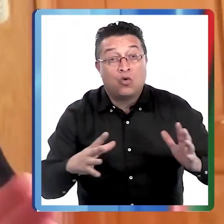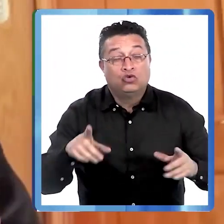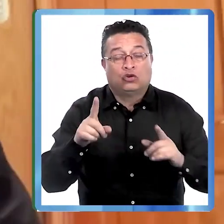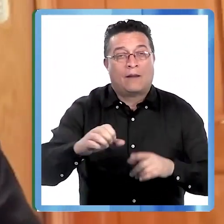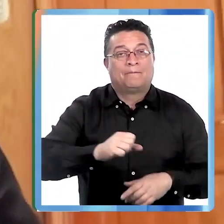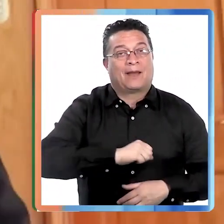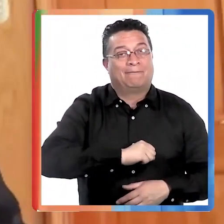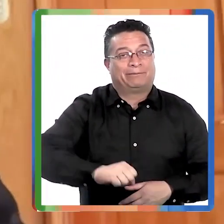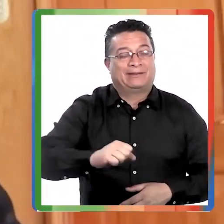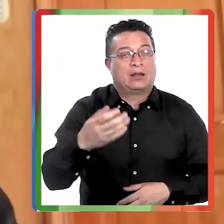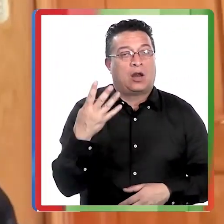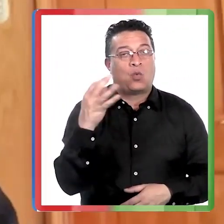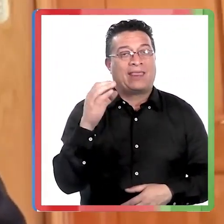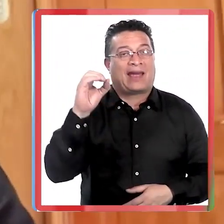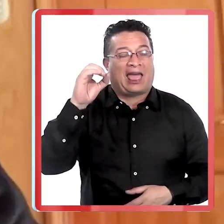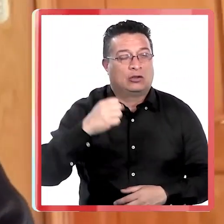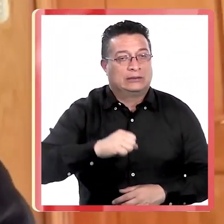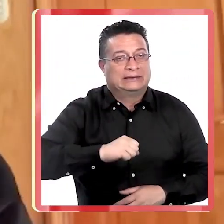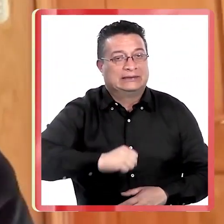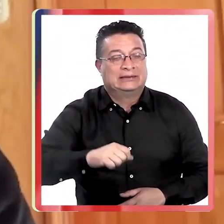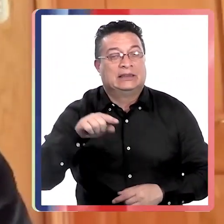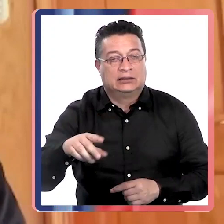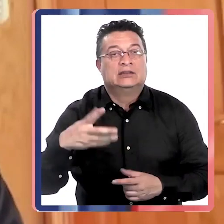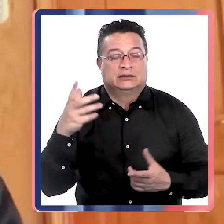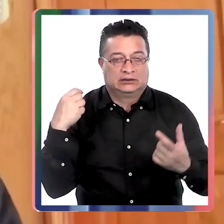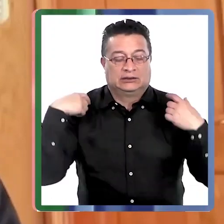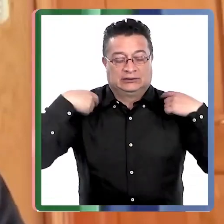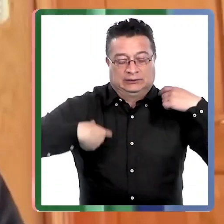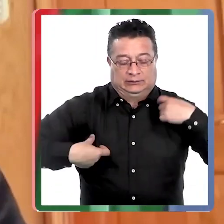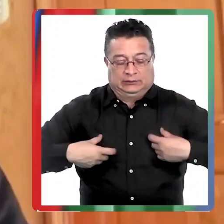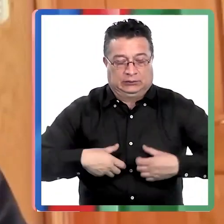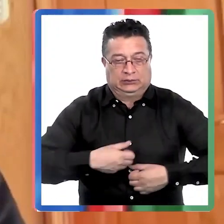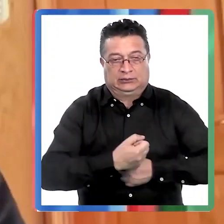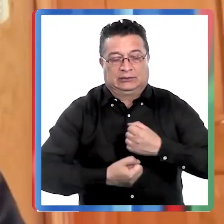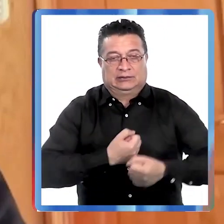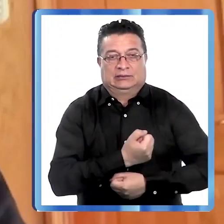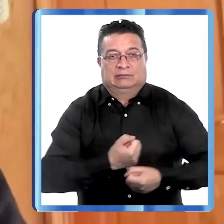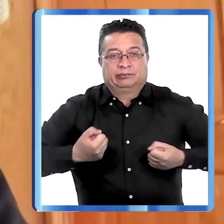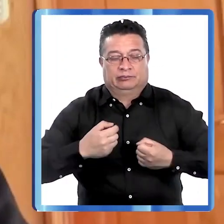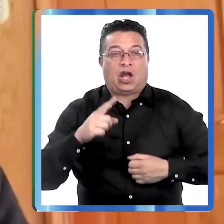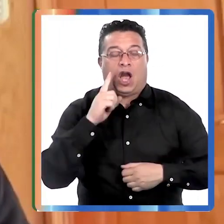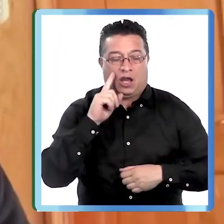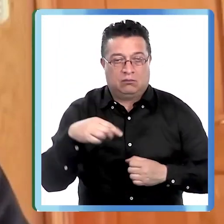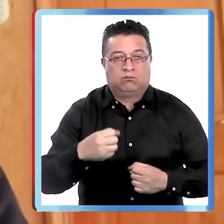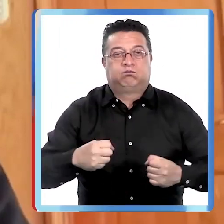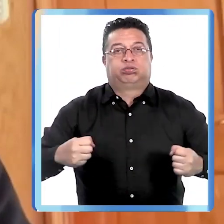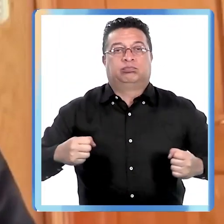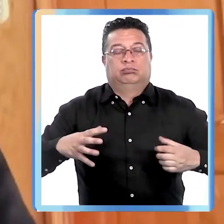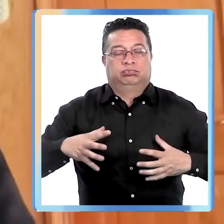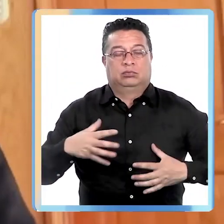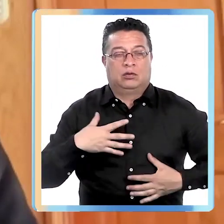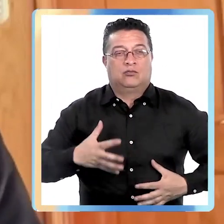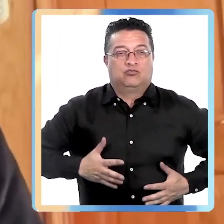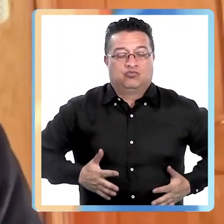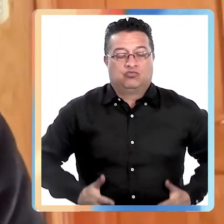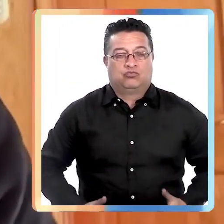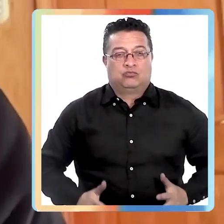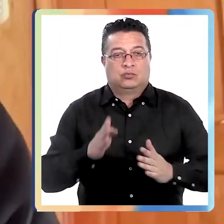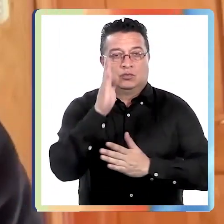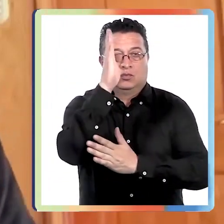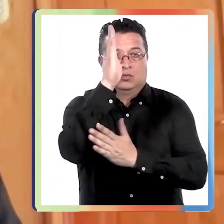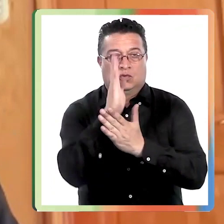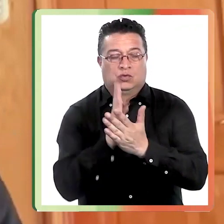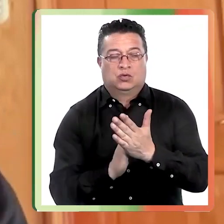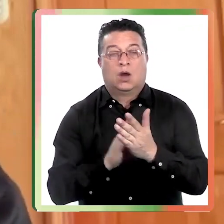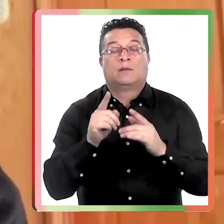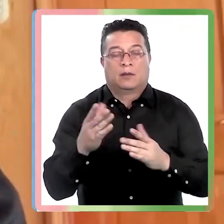tenemos que evitar que llegue a los 40 grados y ahí lo que hacemos es colocar un corsé. El corsé está demostrado su utilidad, digamos,